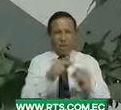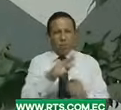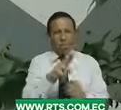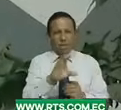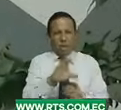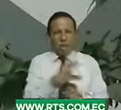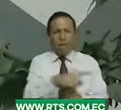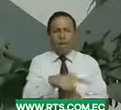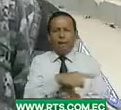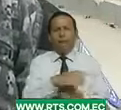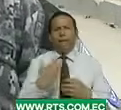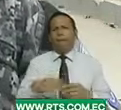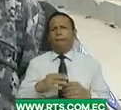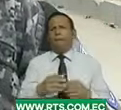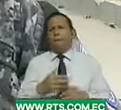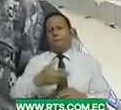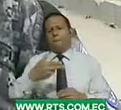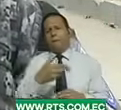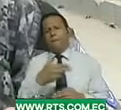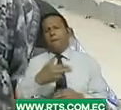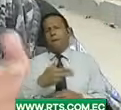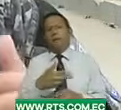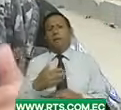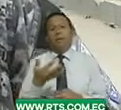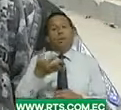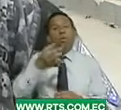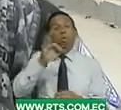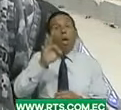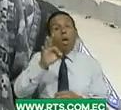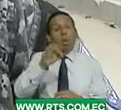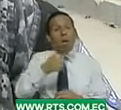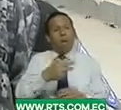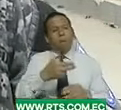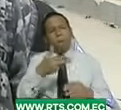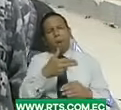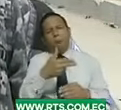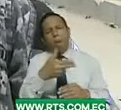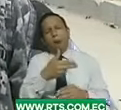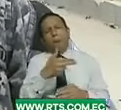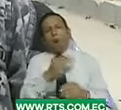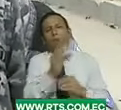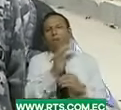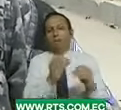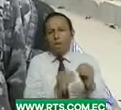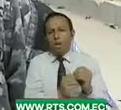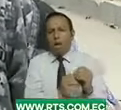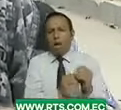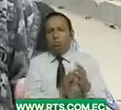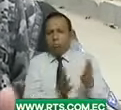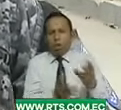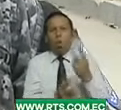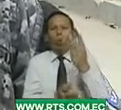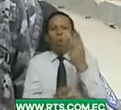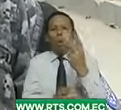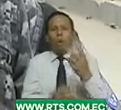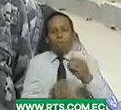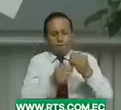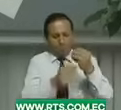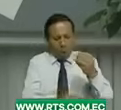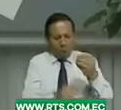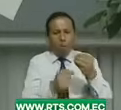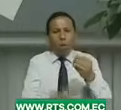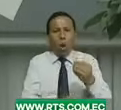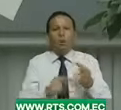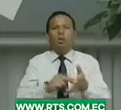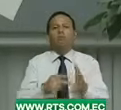comunitaria de Flor de Bastión. 19 de ellos impactan sobre la UPC y dos no están percutidos dentro del UPC. Eso